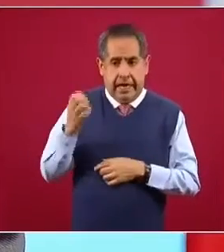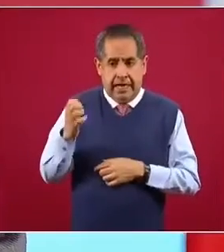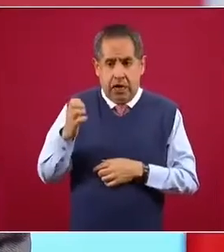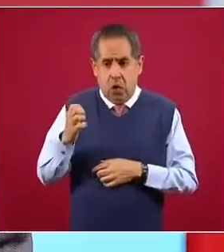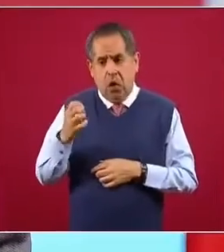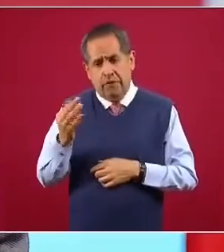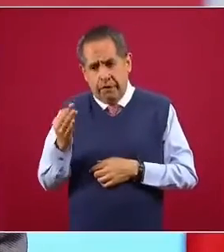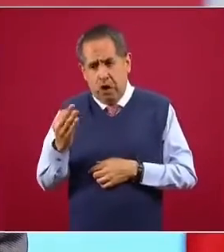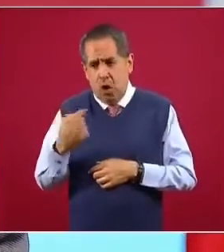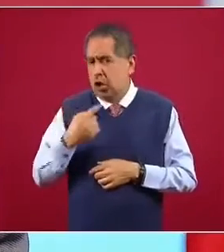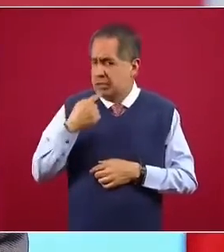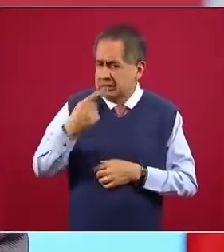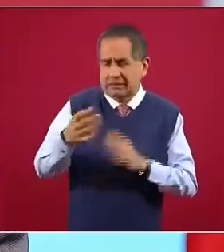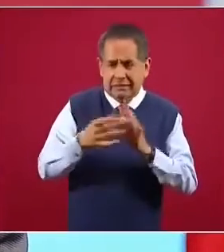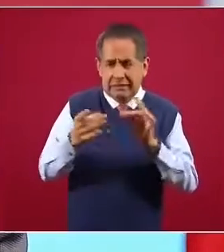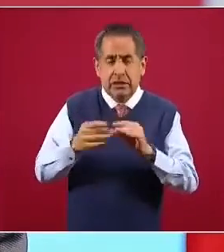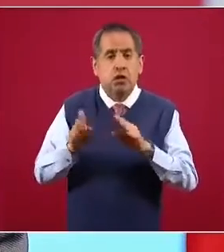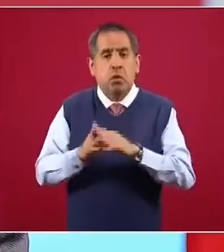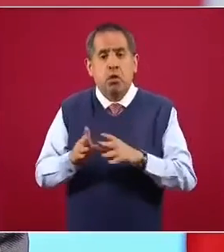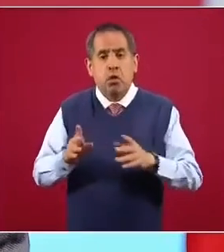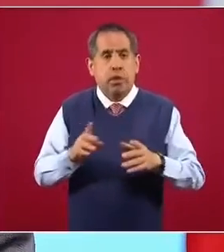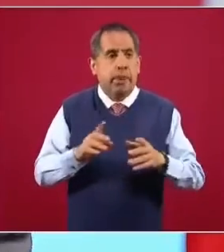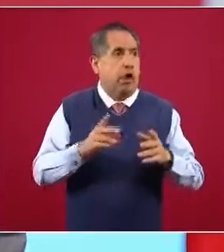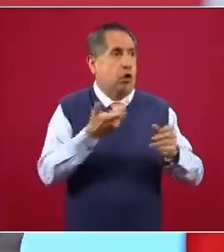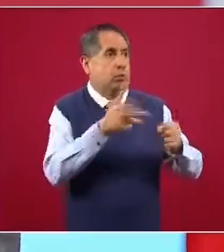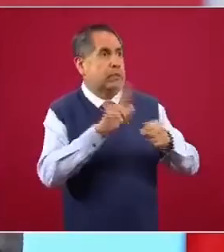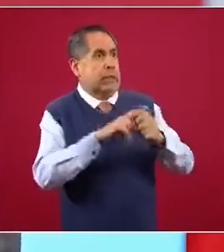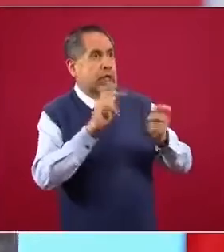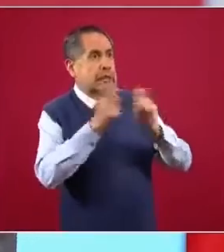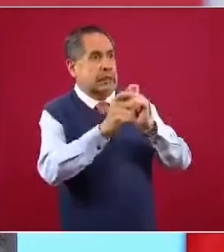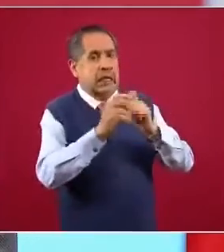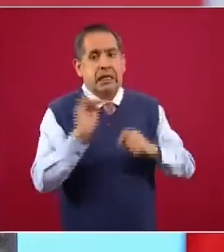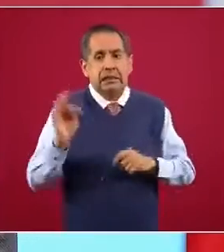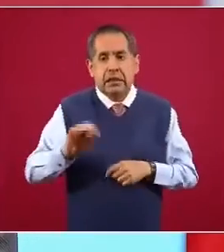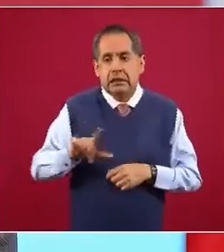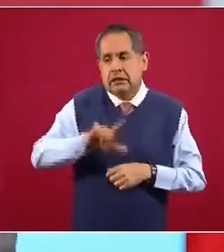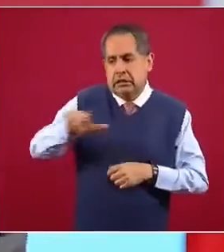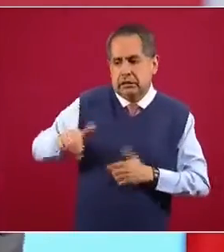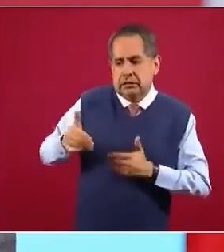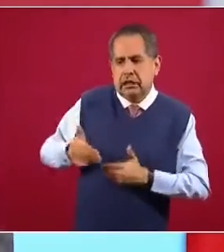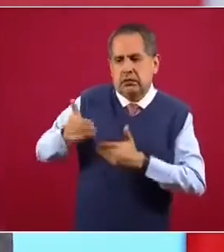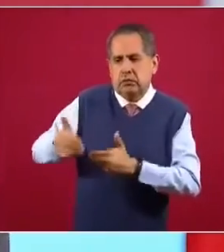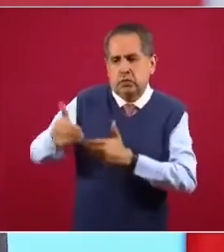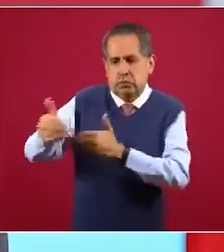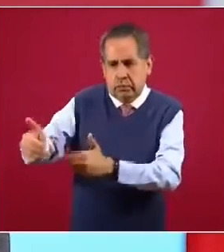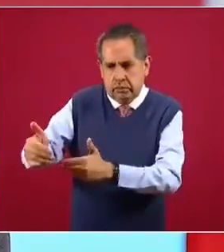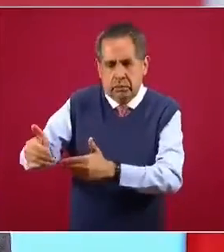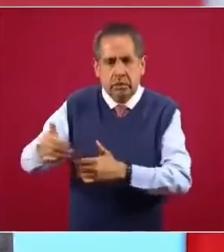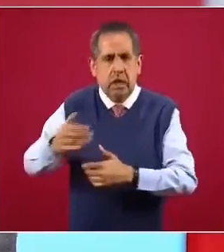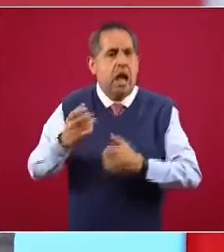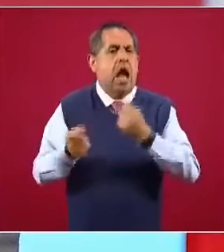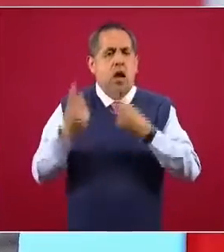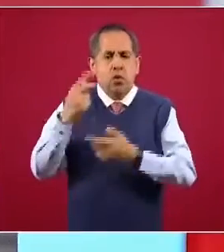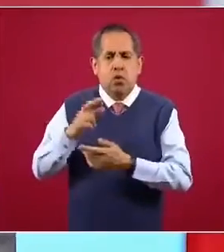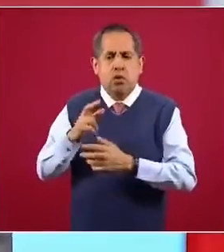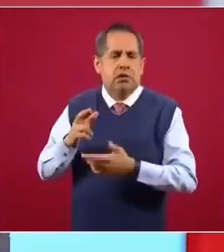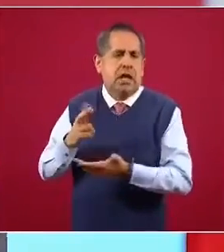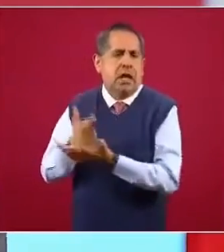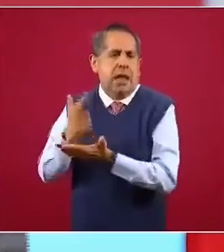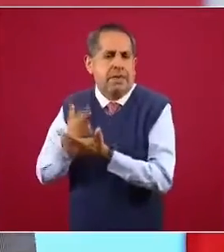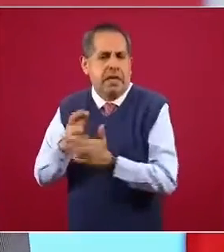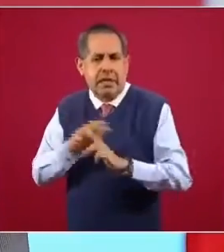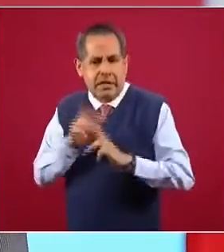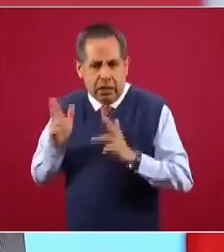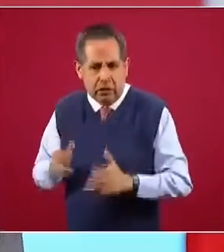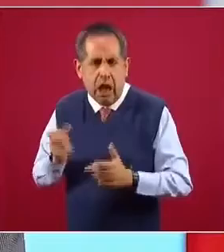y febrero, que parte de la reconversión involucraría posponer servicios, Hay servicios de rehabilitación, hay servicios